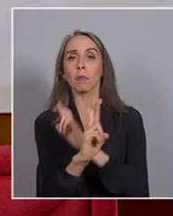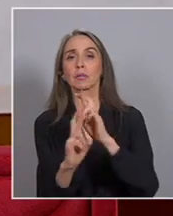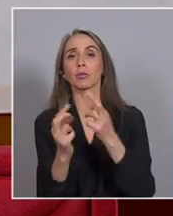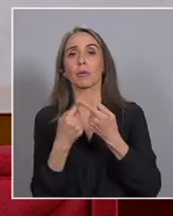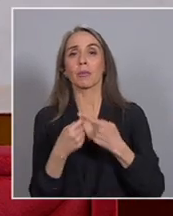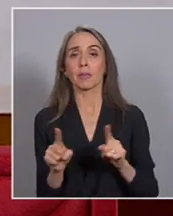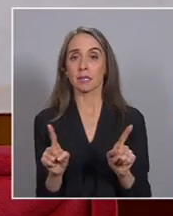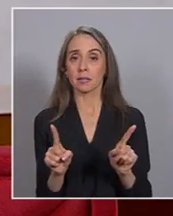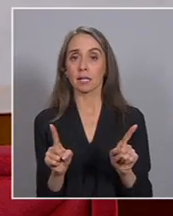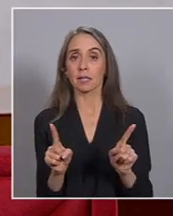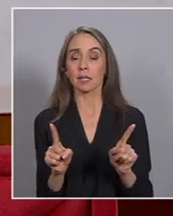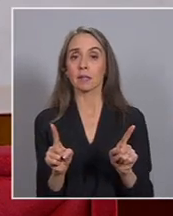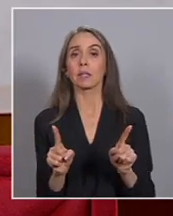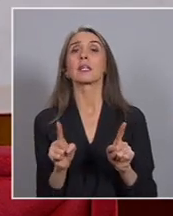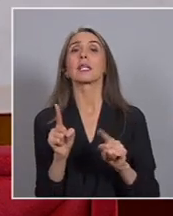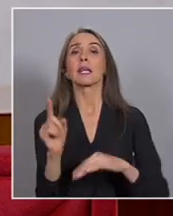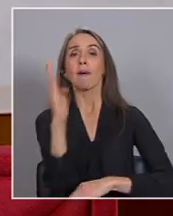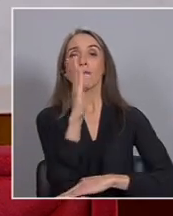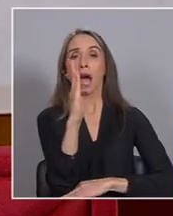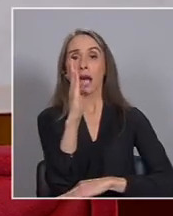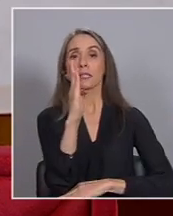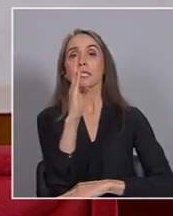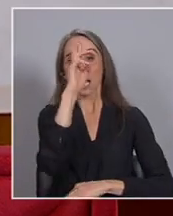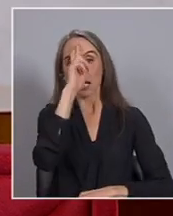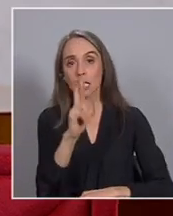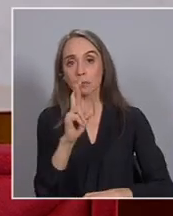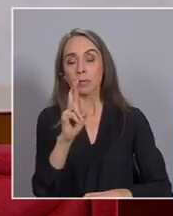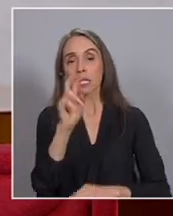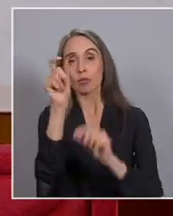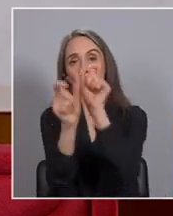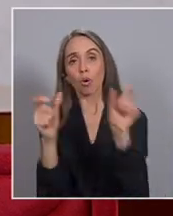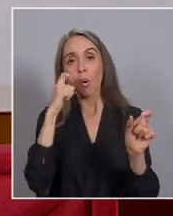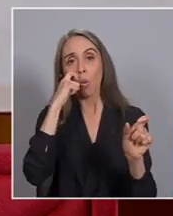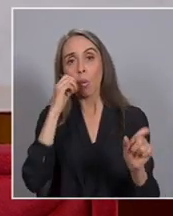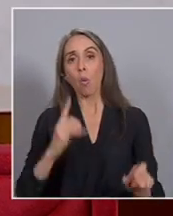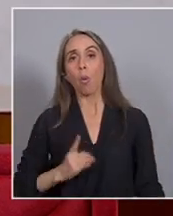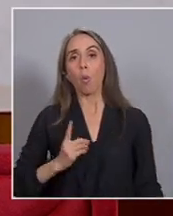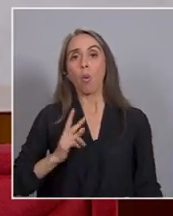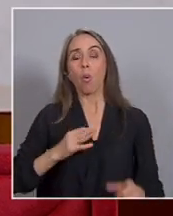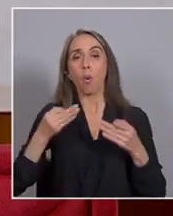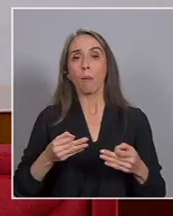distinta, basada en el respeto y la dignidad humana.